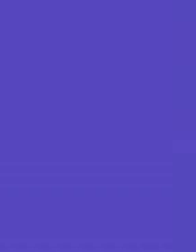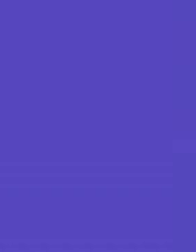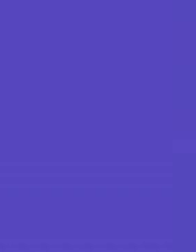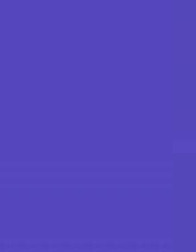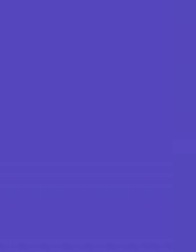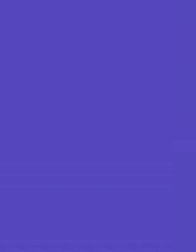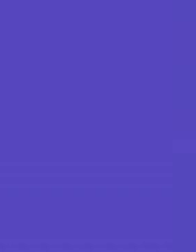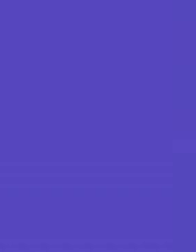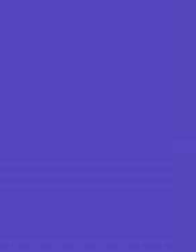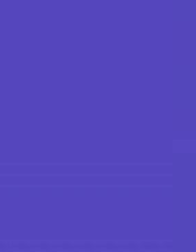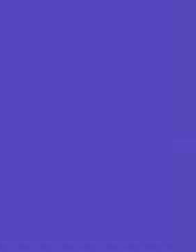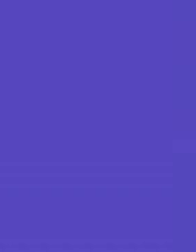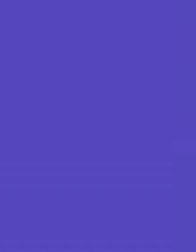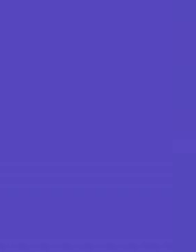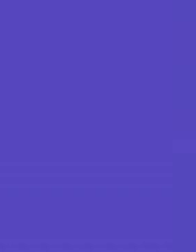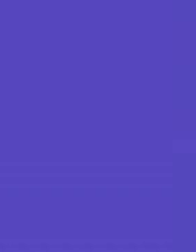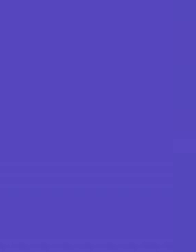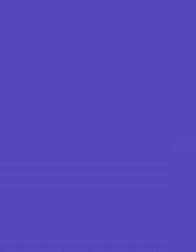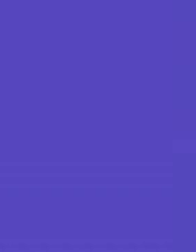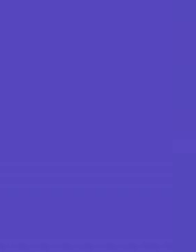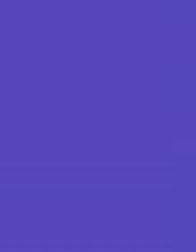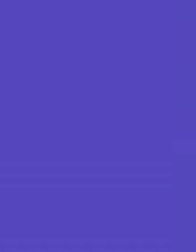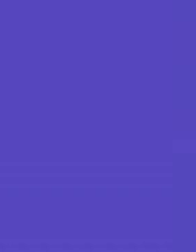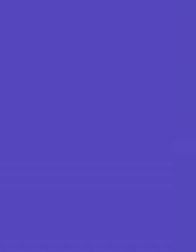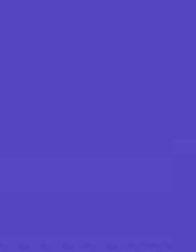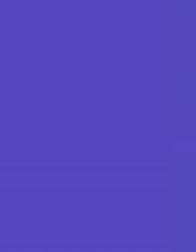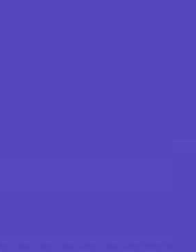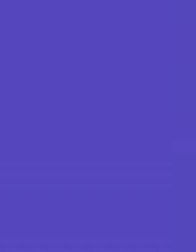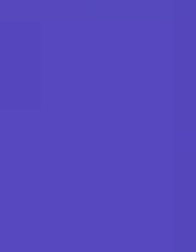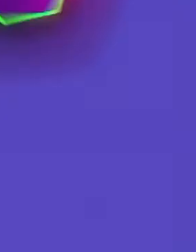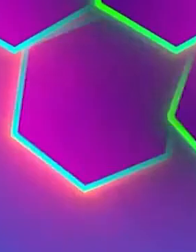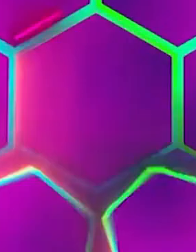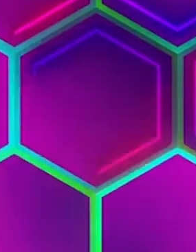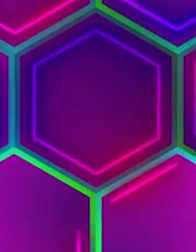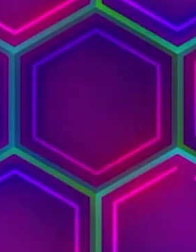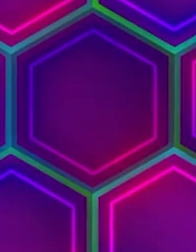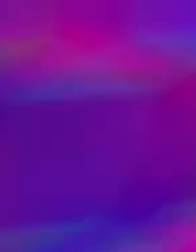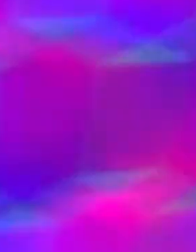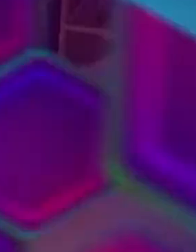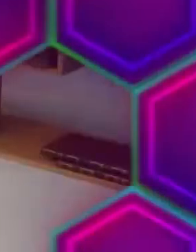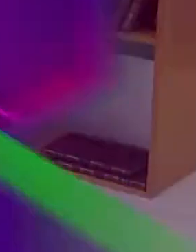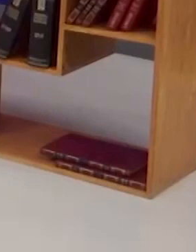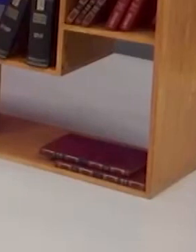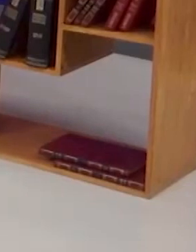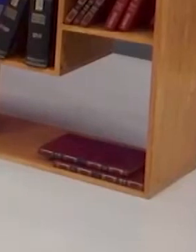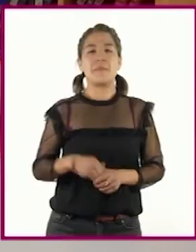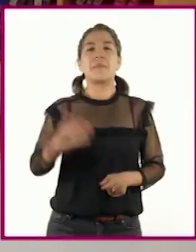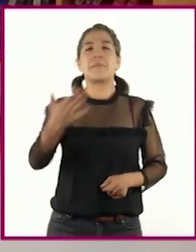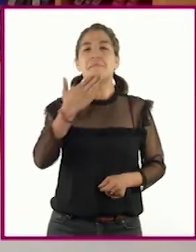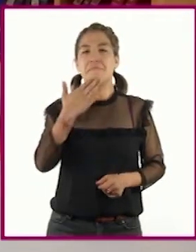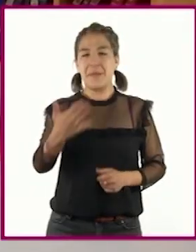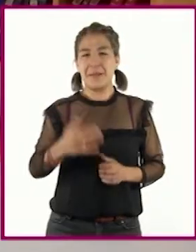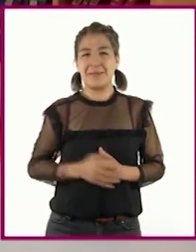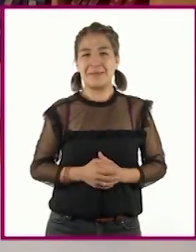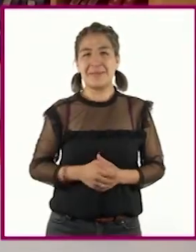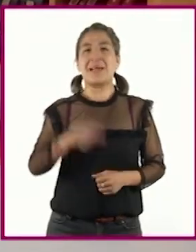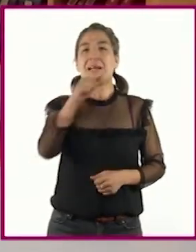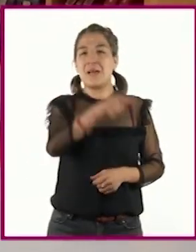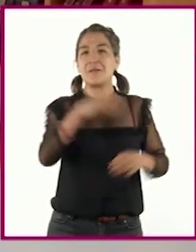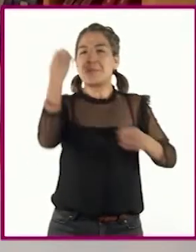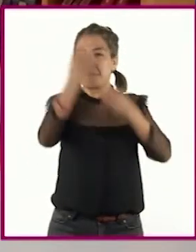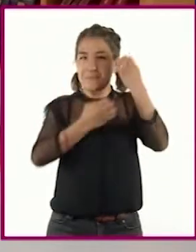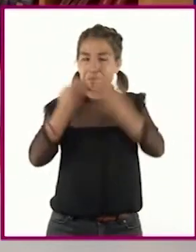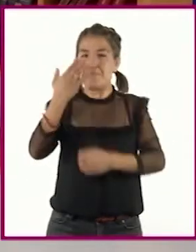expresa una lengua, la identidad y también la diversidad del planeta. Muy buena introducción. Evaluaste